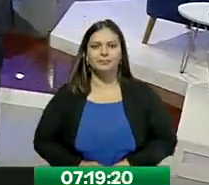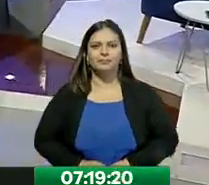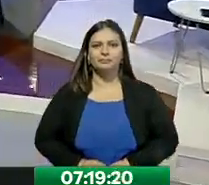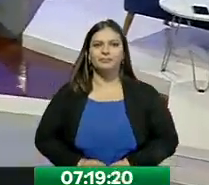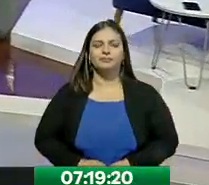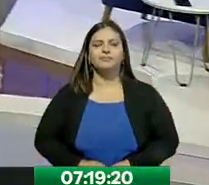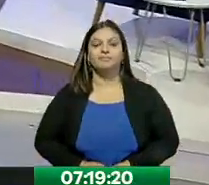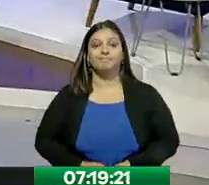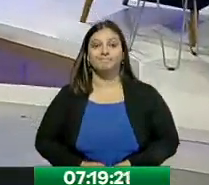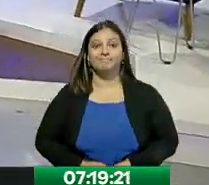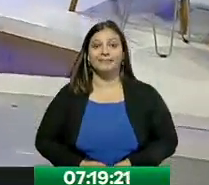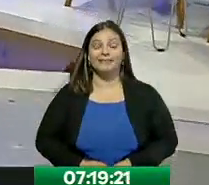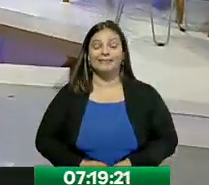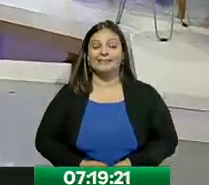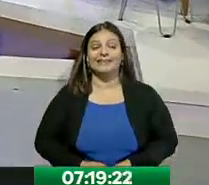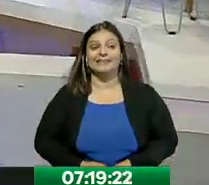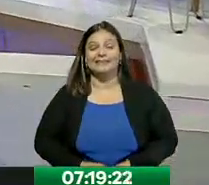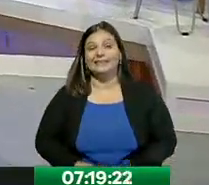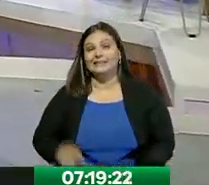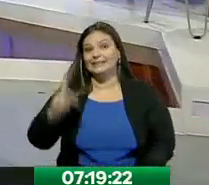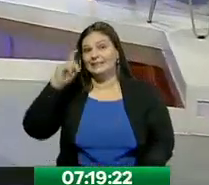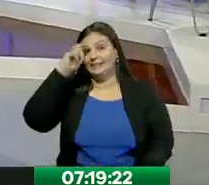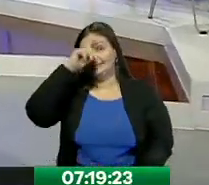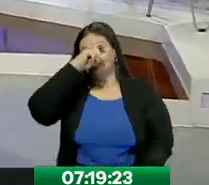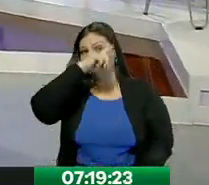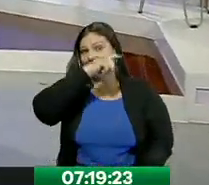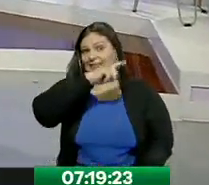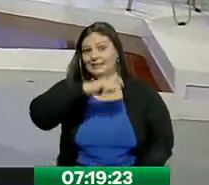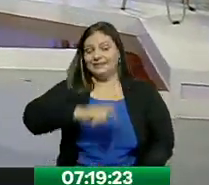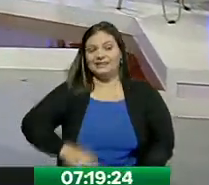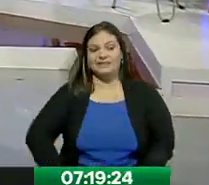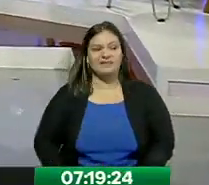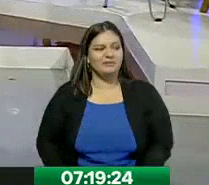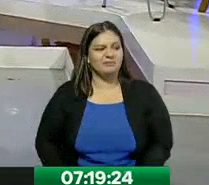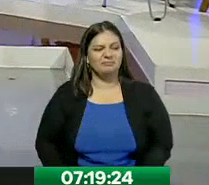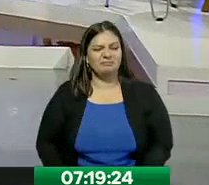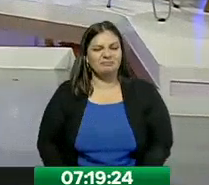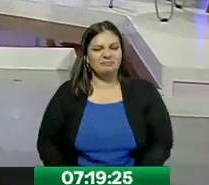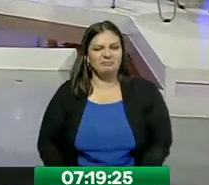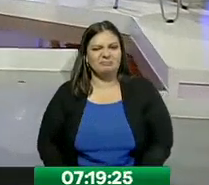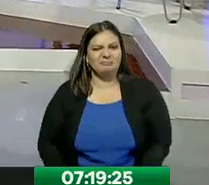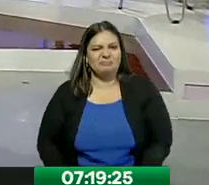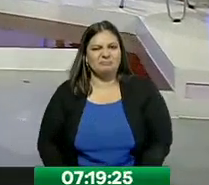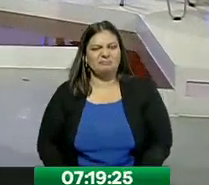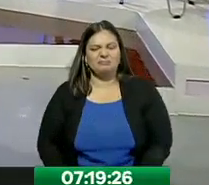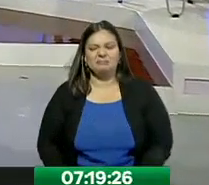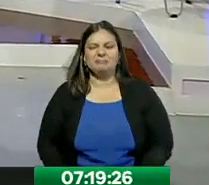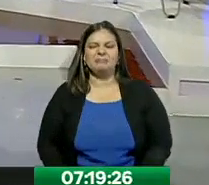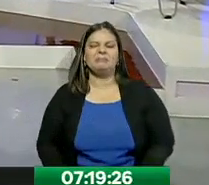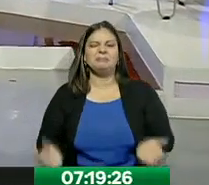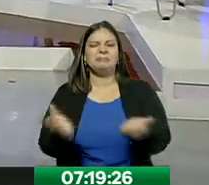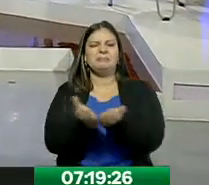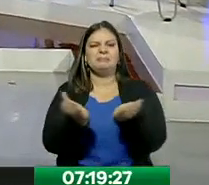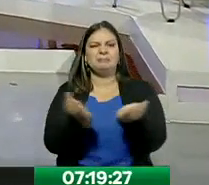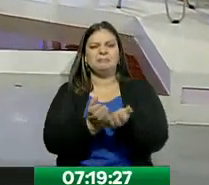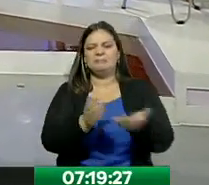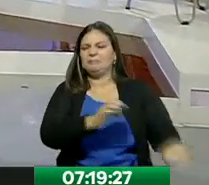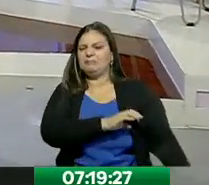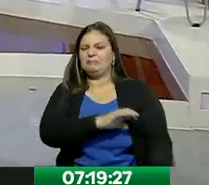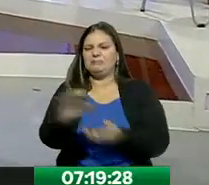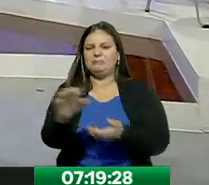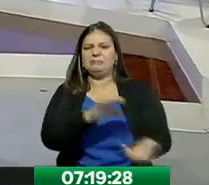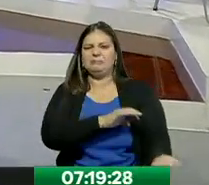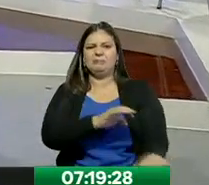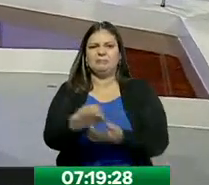Muy bien, terrible, ¿no? Lo que sucede, la gente no respeta y es un mal que se va repitiendo siempre y siempre. Y tenemos que nosotros hacer